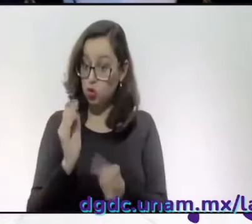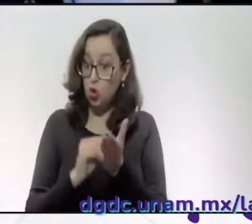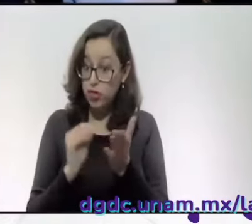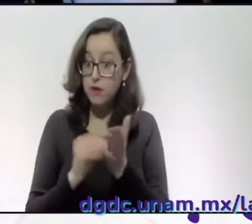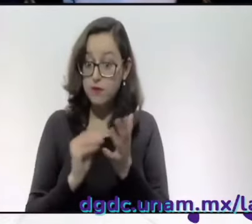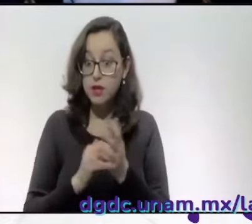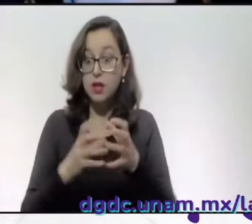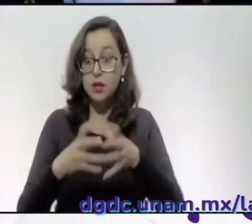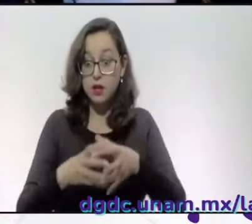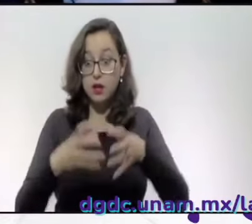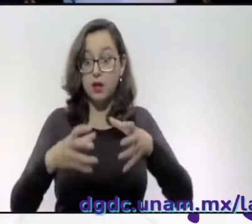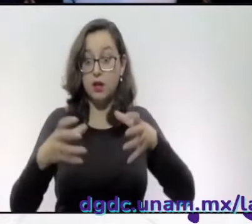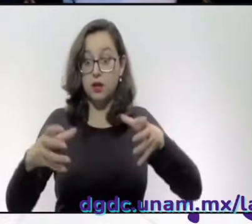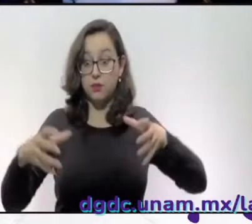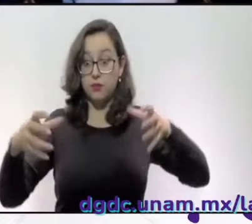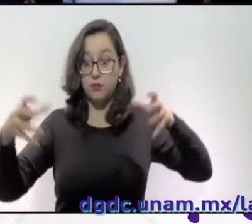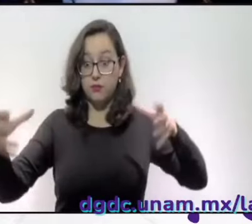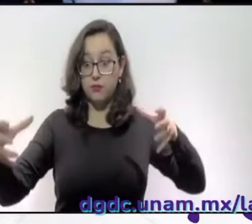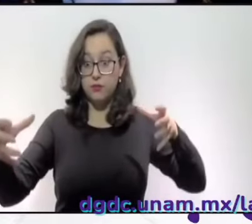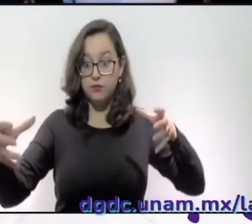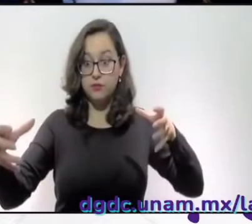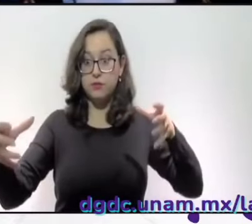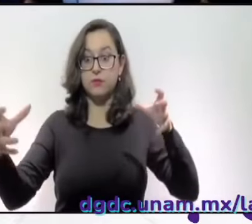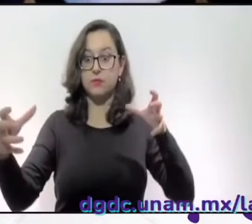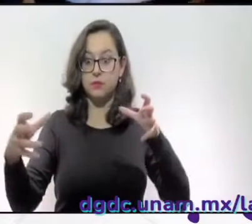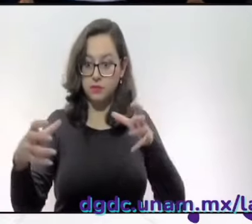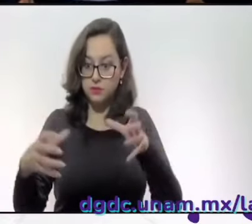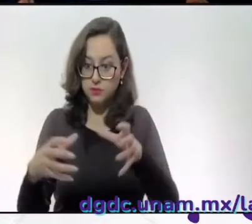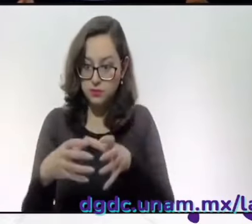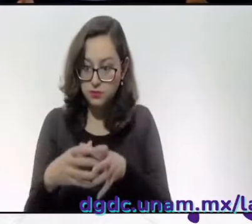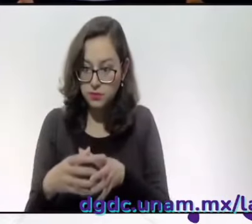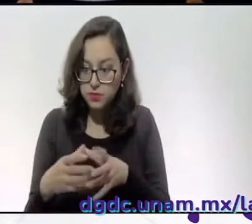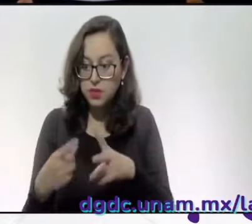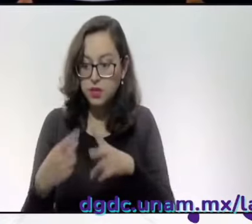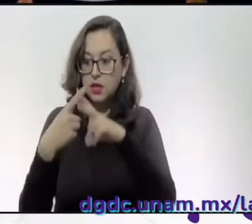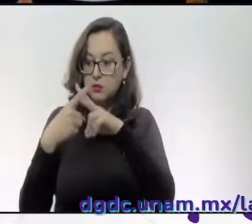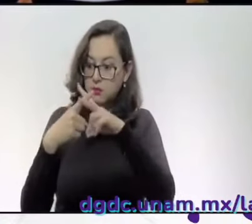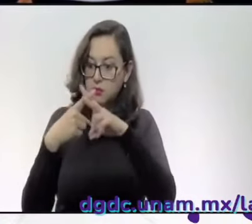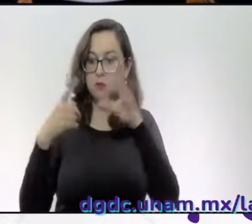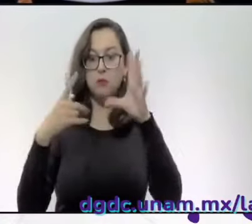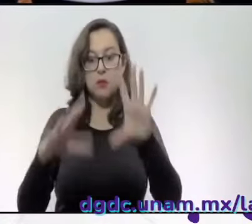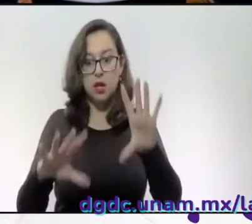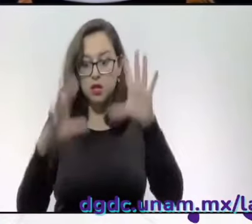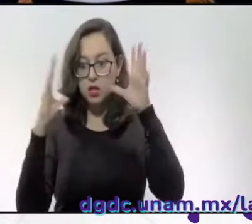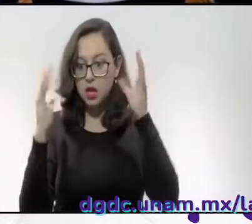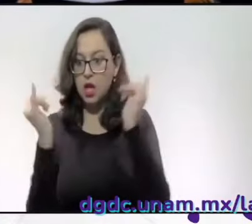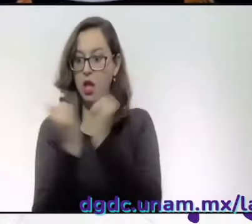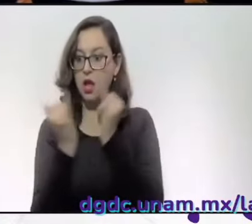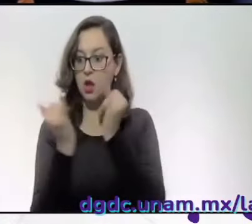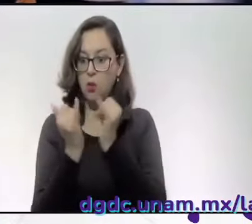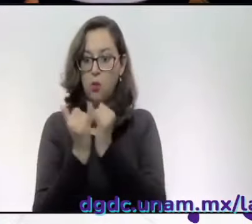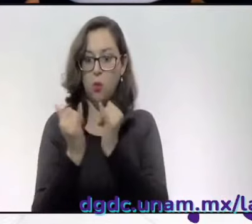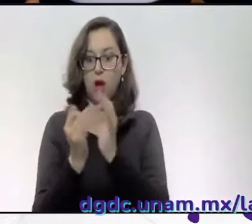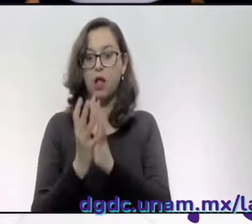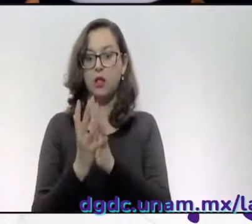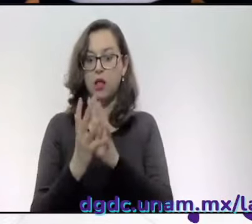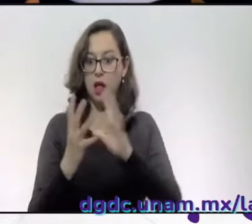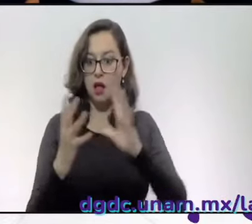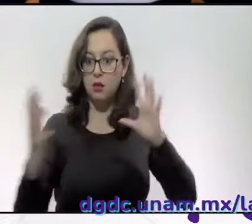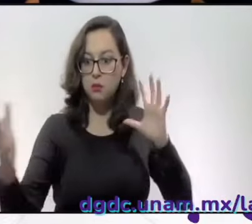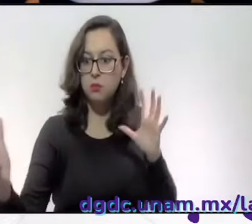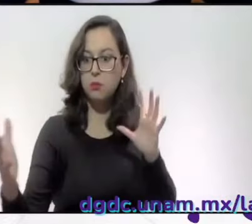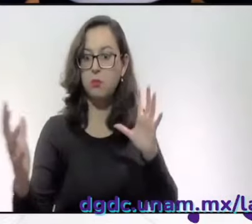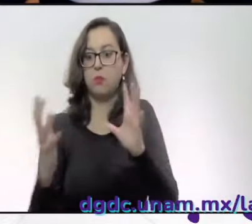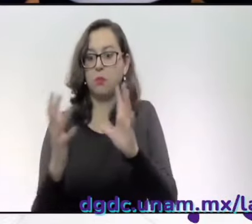simplemente la inviertes. Es decir, el universo siempre se hubiera expandido exactamente a la misma velocidad, y sea que la velocidad se expande, puedo encontrar cuánto tiempo